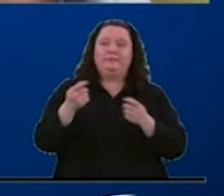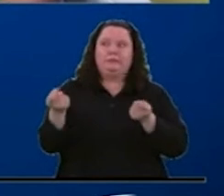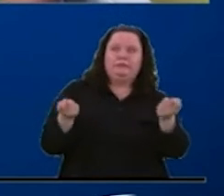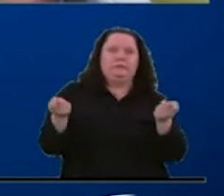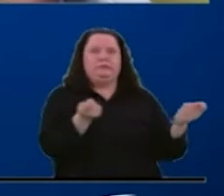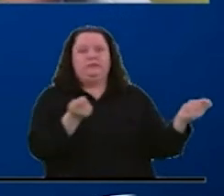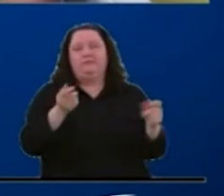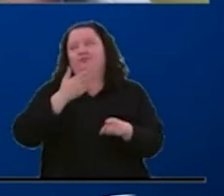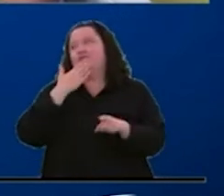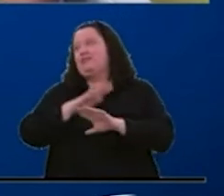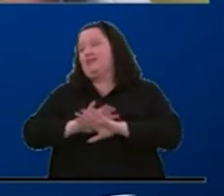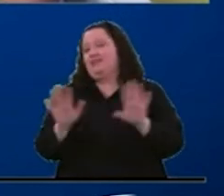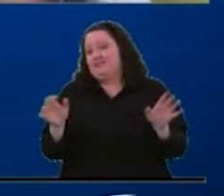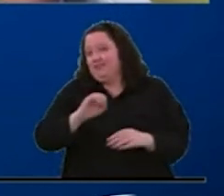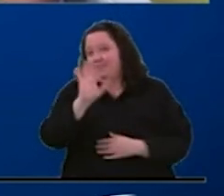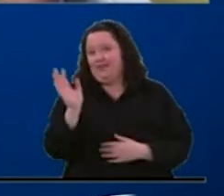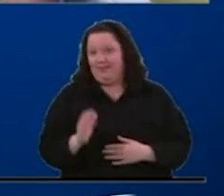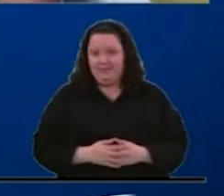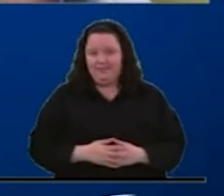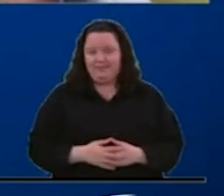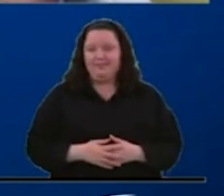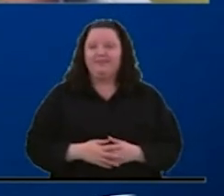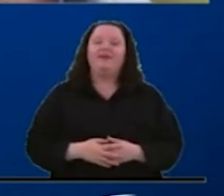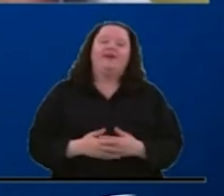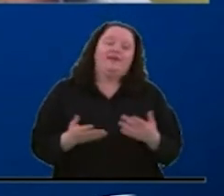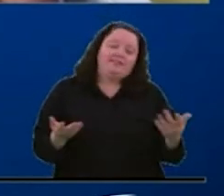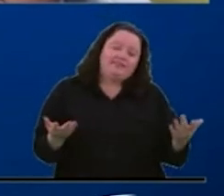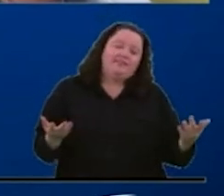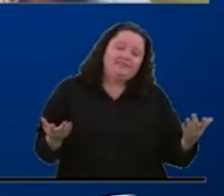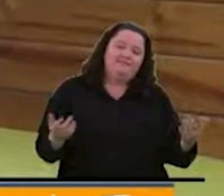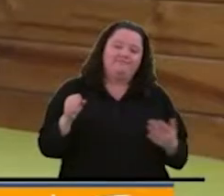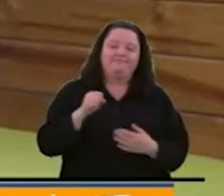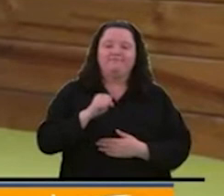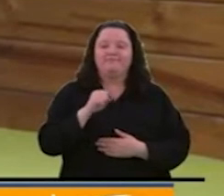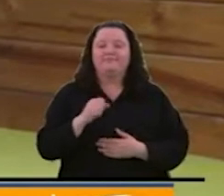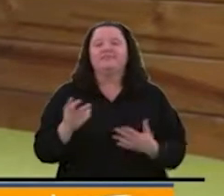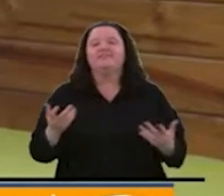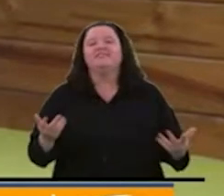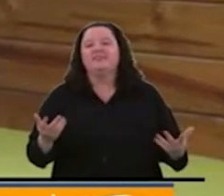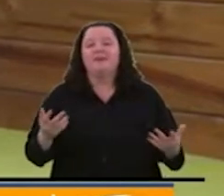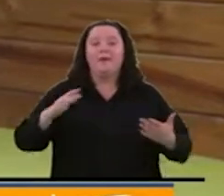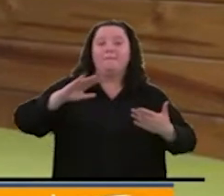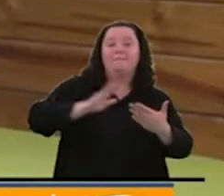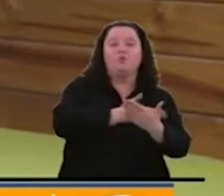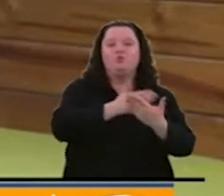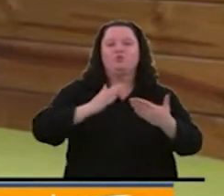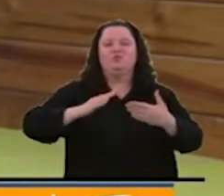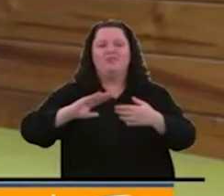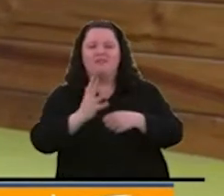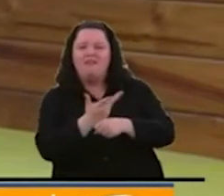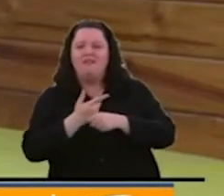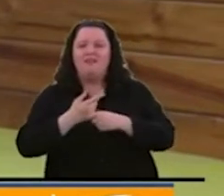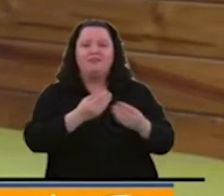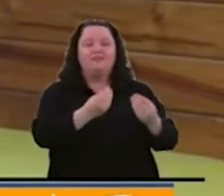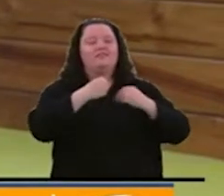bailar, eso es indudable, sin duda alguna. Así es, que la música, el